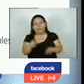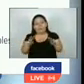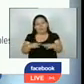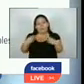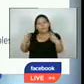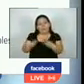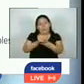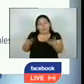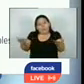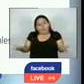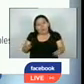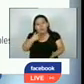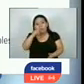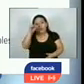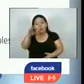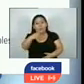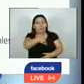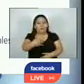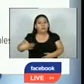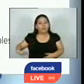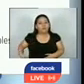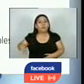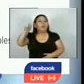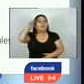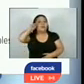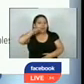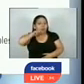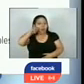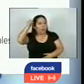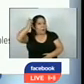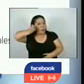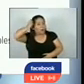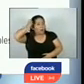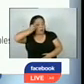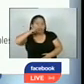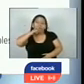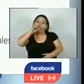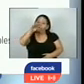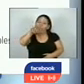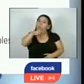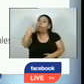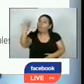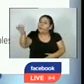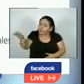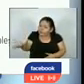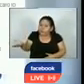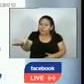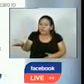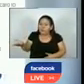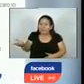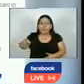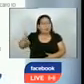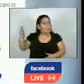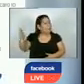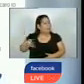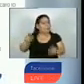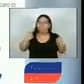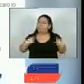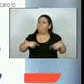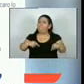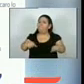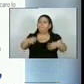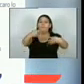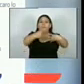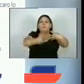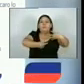implicados. Ante esta situación reaccionó el presidente de la República, Nayib Bukele, quien aseguró que debido a estos ataques debe continuar el